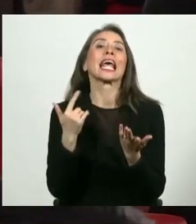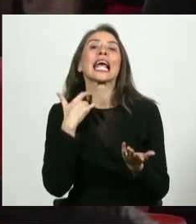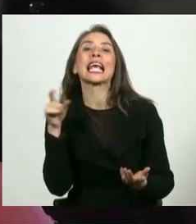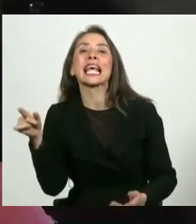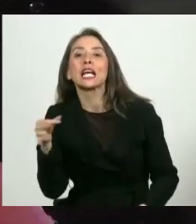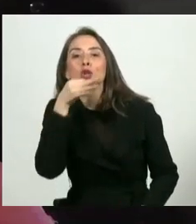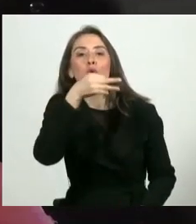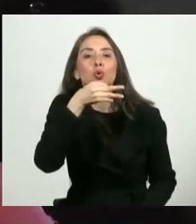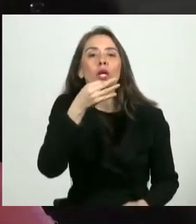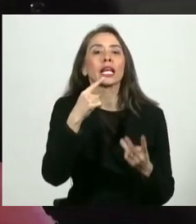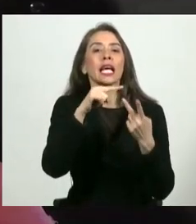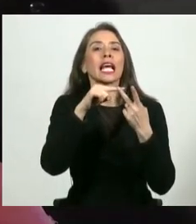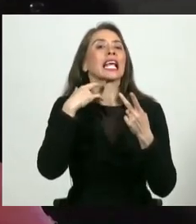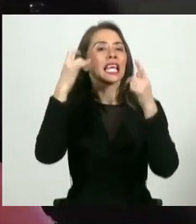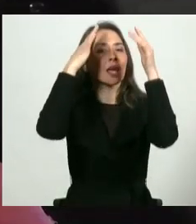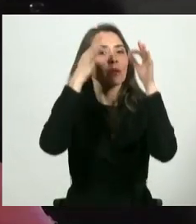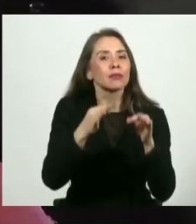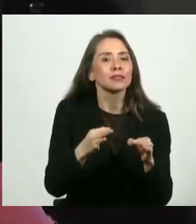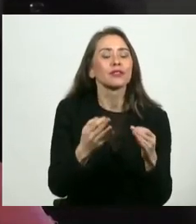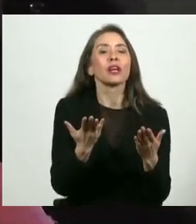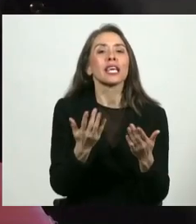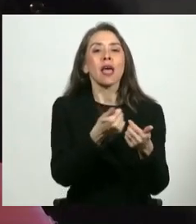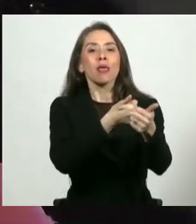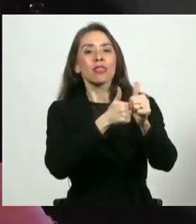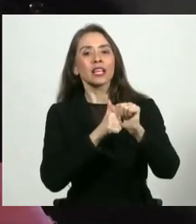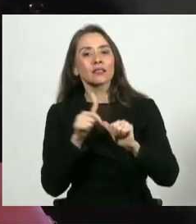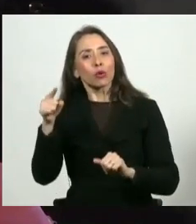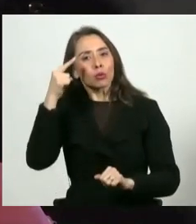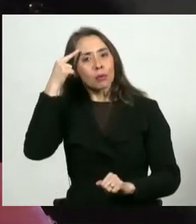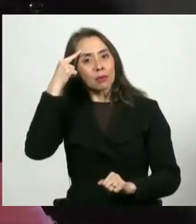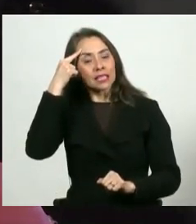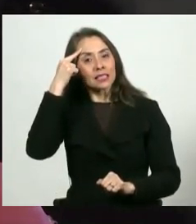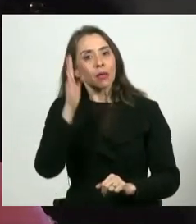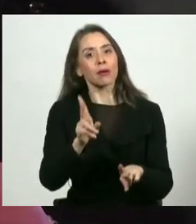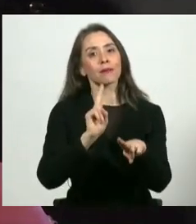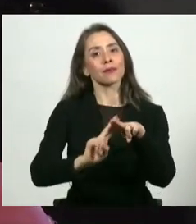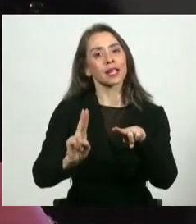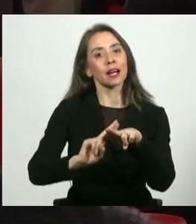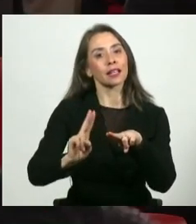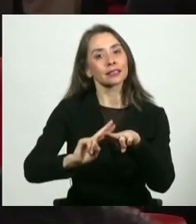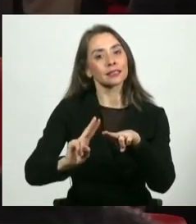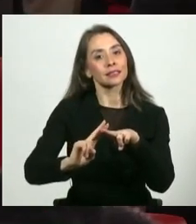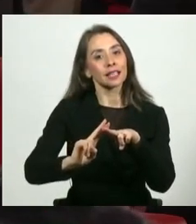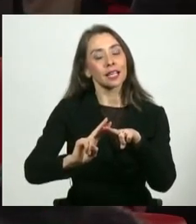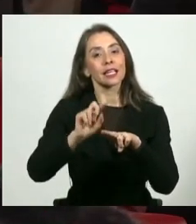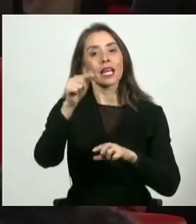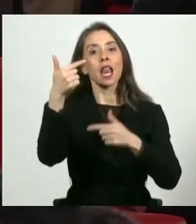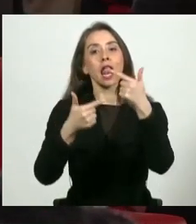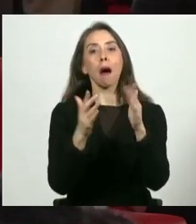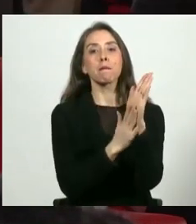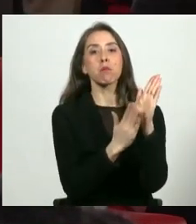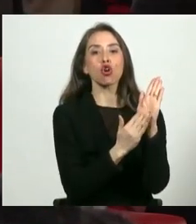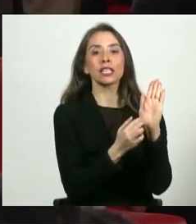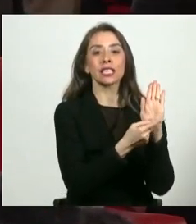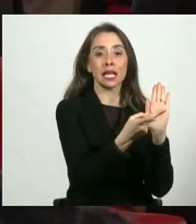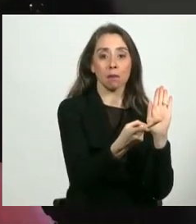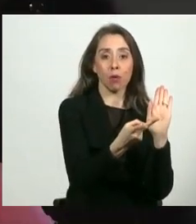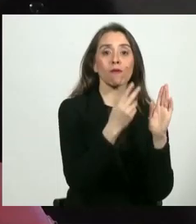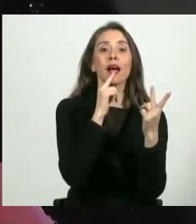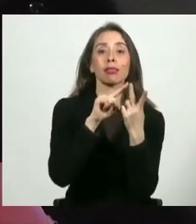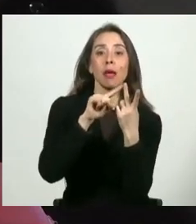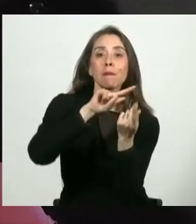qué medidas, qué desafíos cree que se deben implementar desde la política pública y desde el cambio